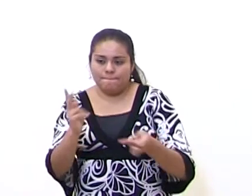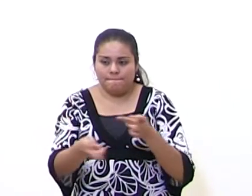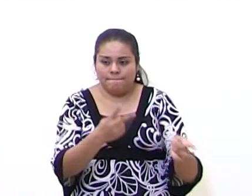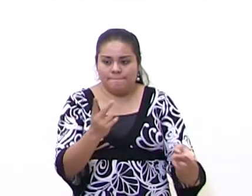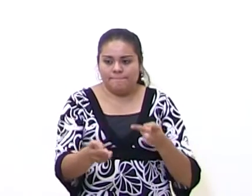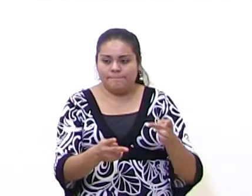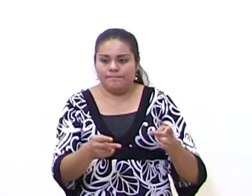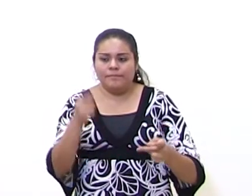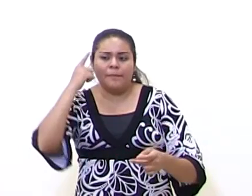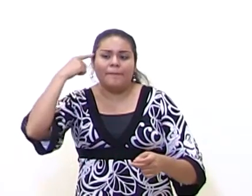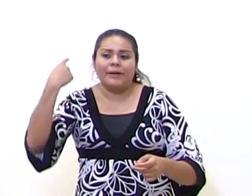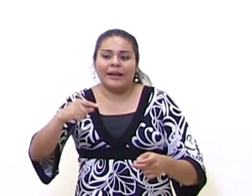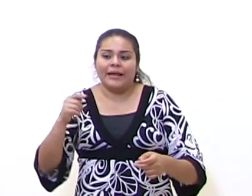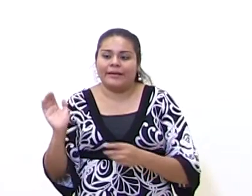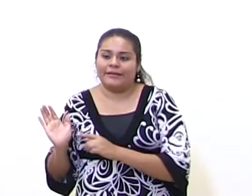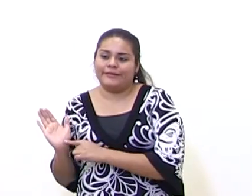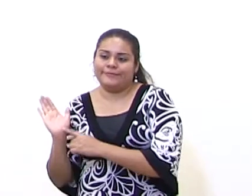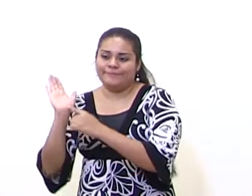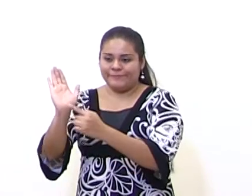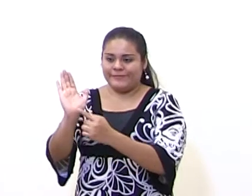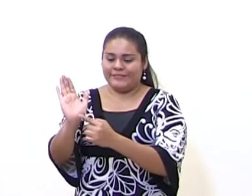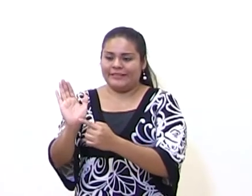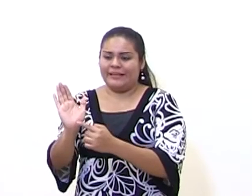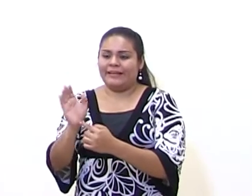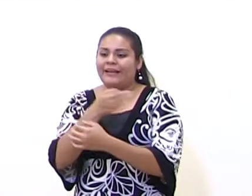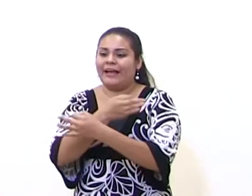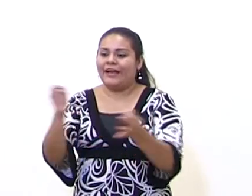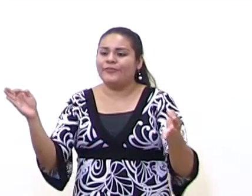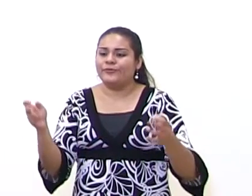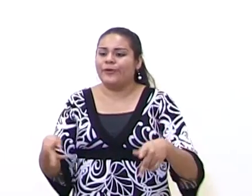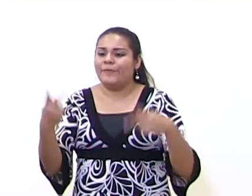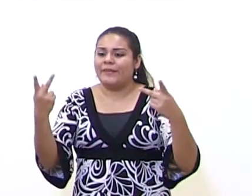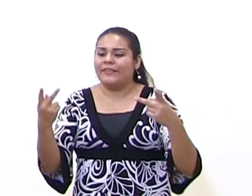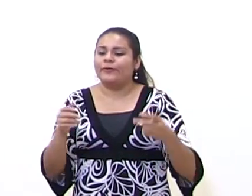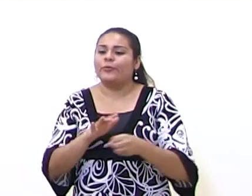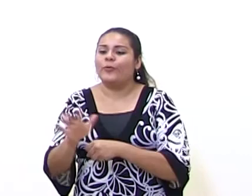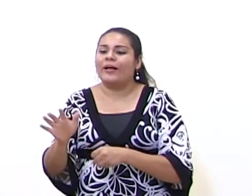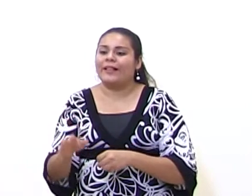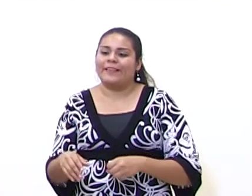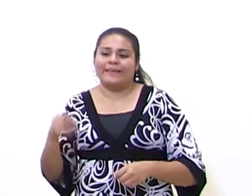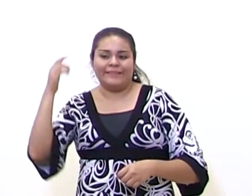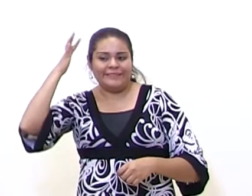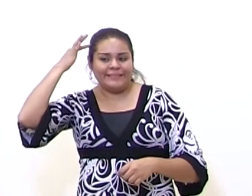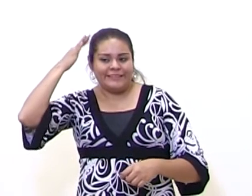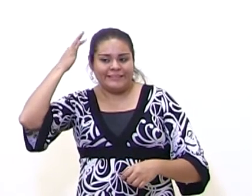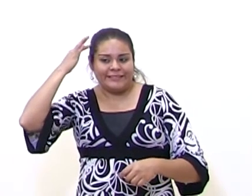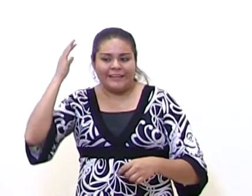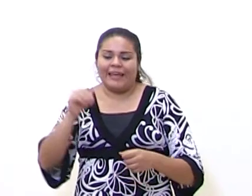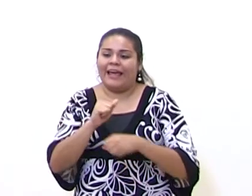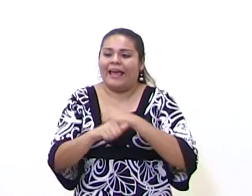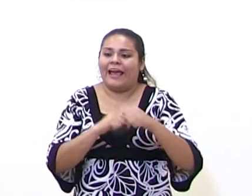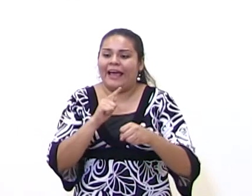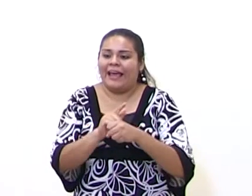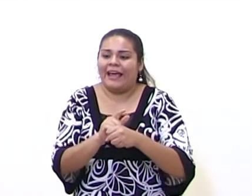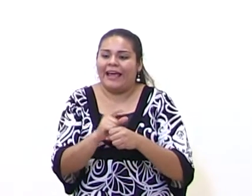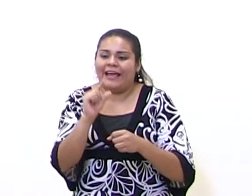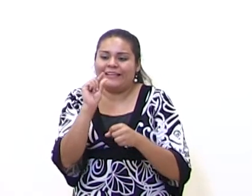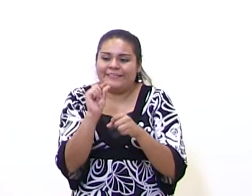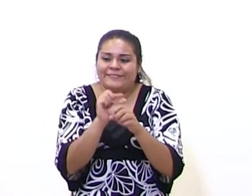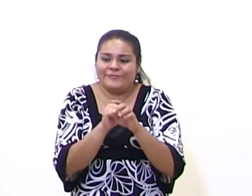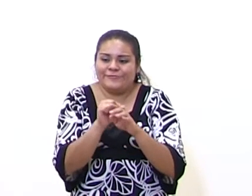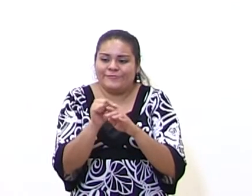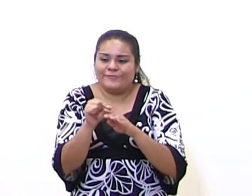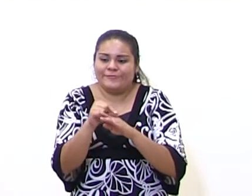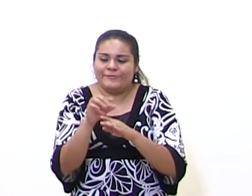del tinte grana cochinilla. Sus respuestas nos ayudarán a realizar un proyecto escolar, que es